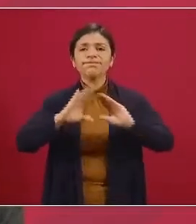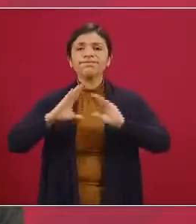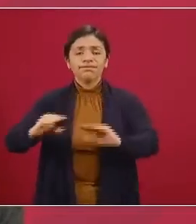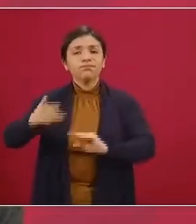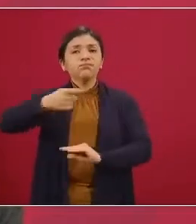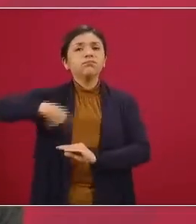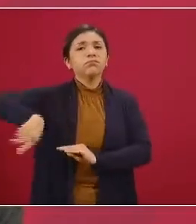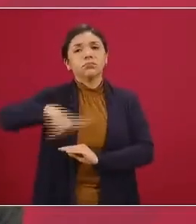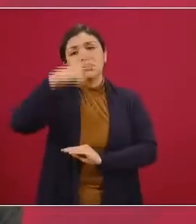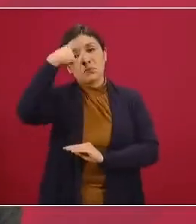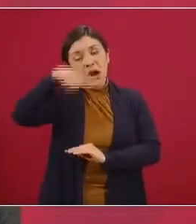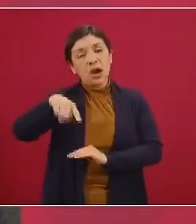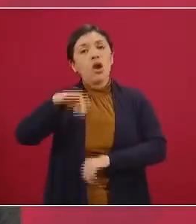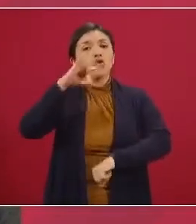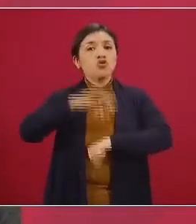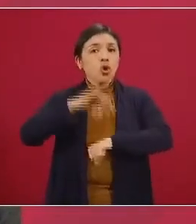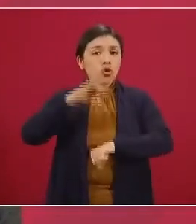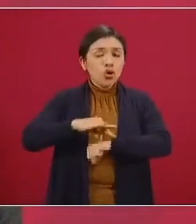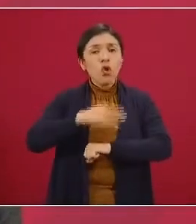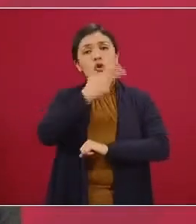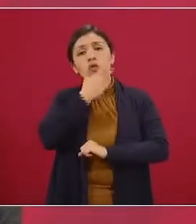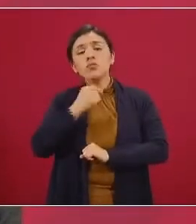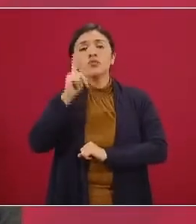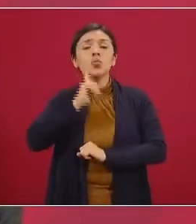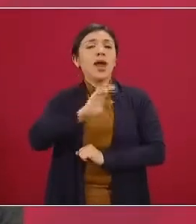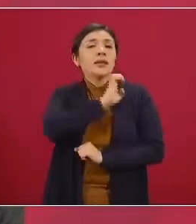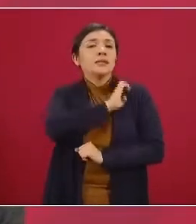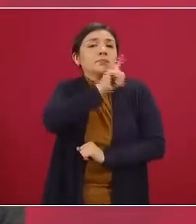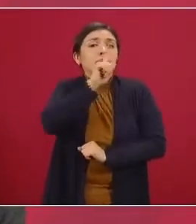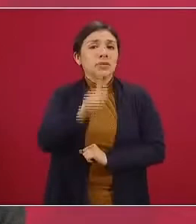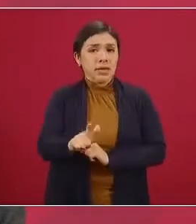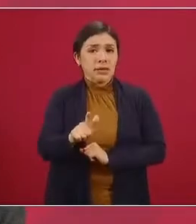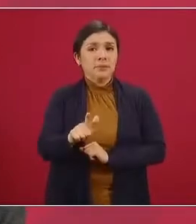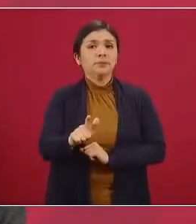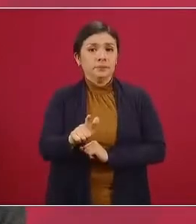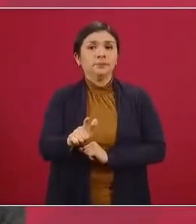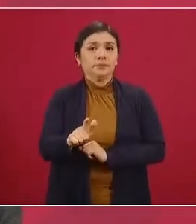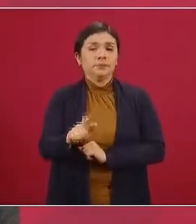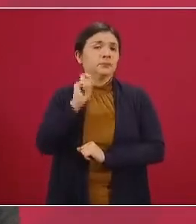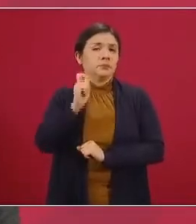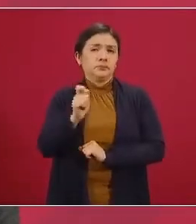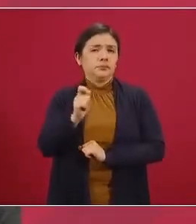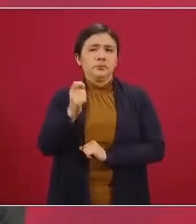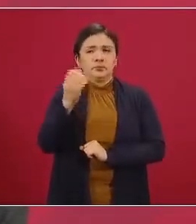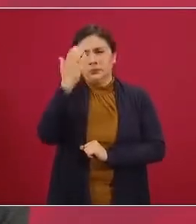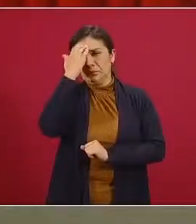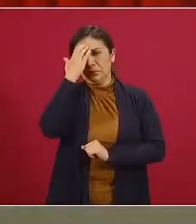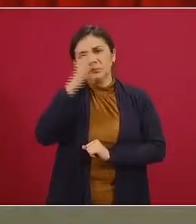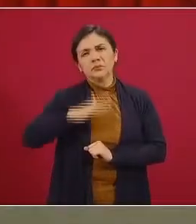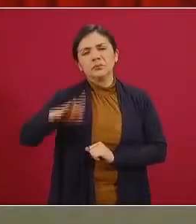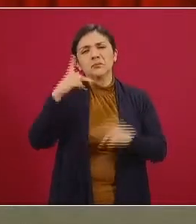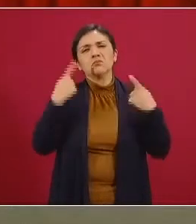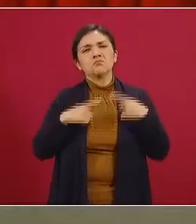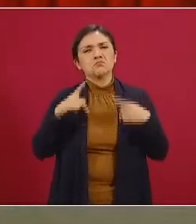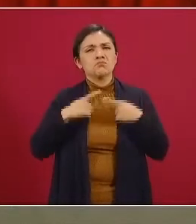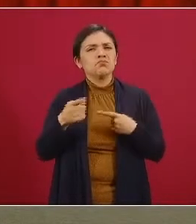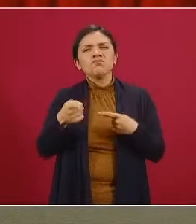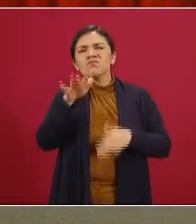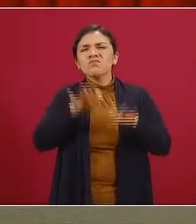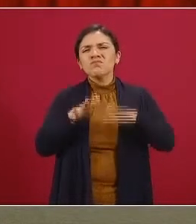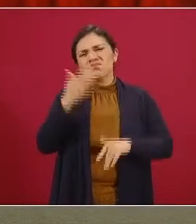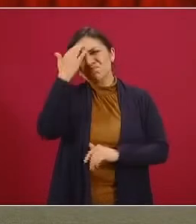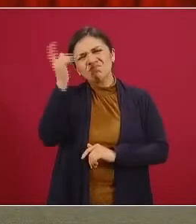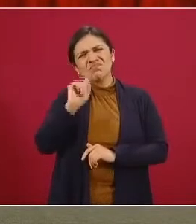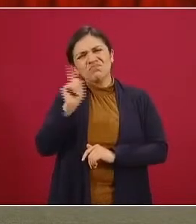de médicas y médicos especialistas. Para referencia general a las personas que no están